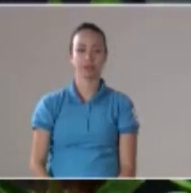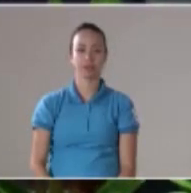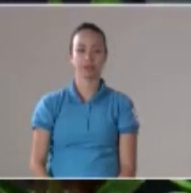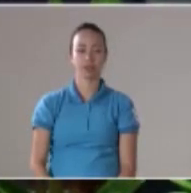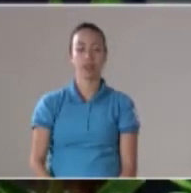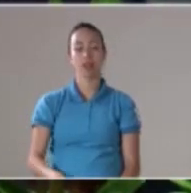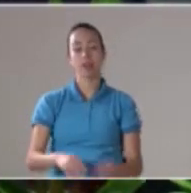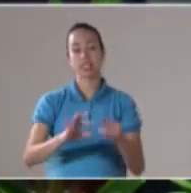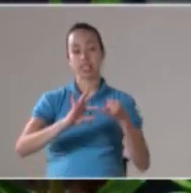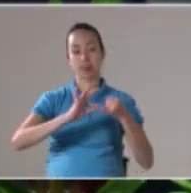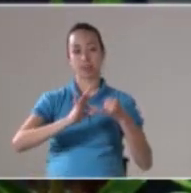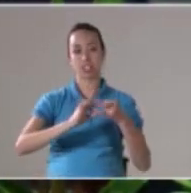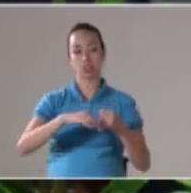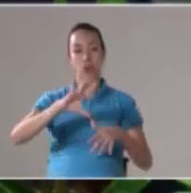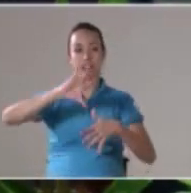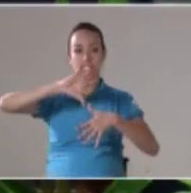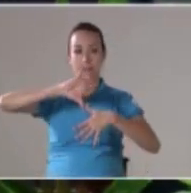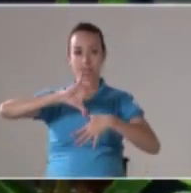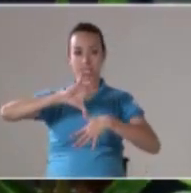Biblia de las Américas,